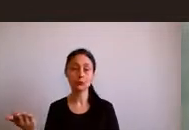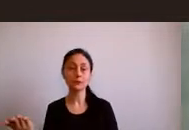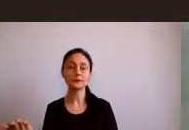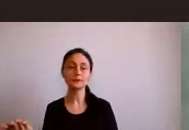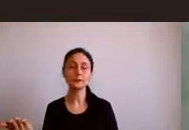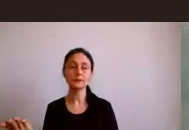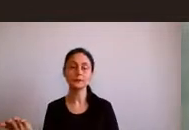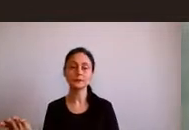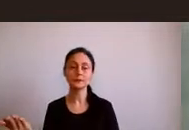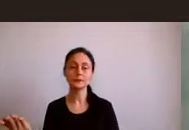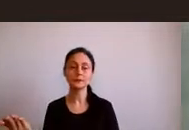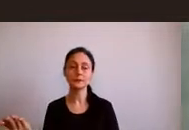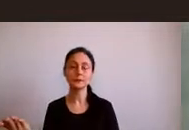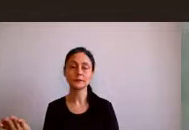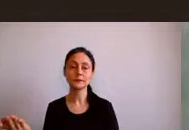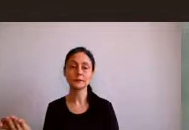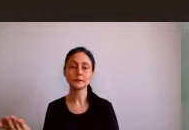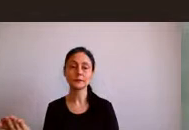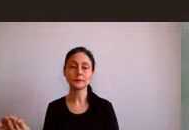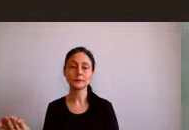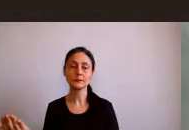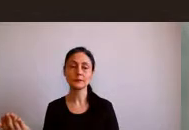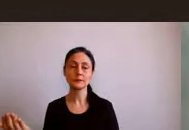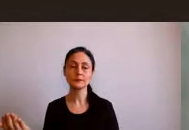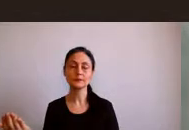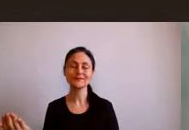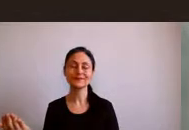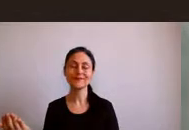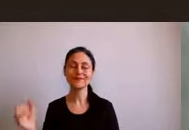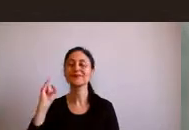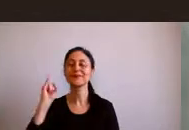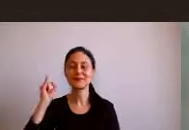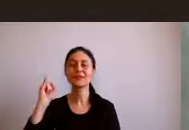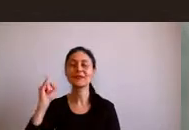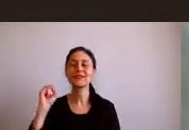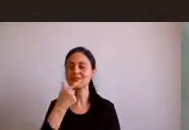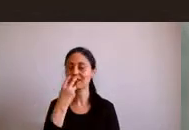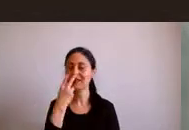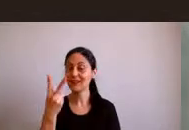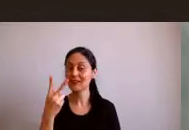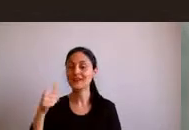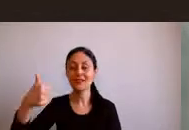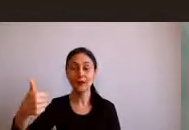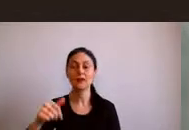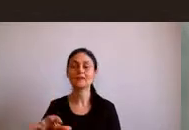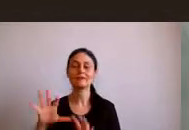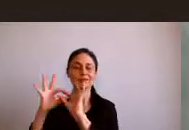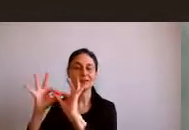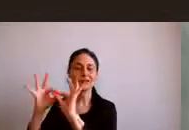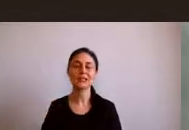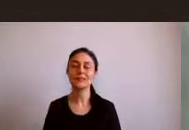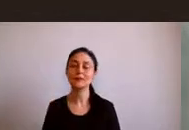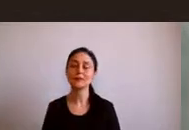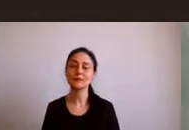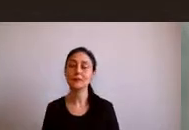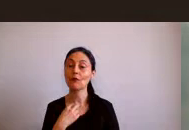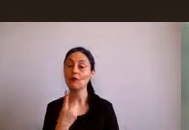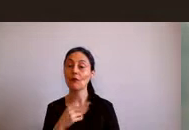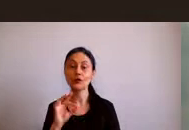Si me puede alguien, porque yo ahora no los veo a ustedes, ¿sí? Perfecto. Ya, muchas gracias. Ya,